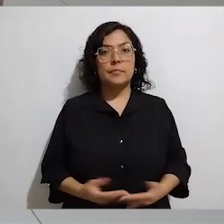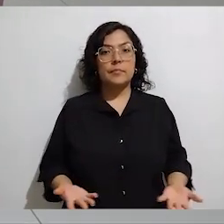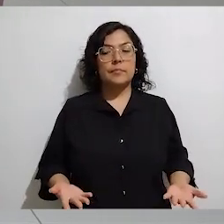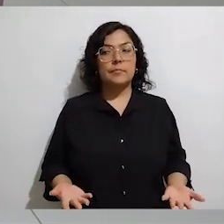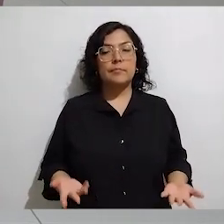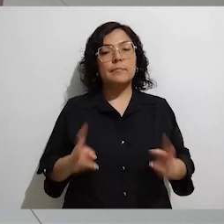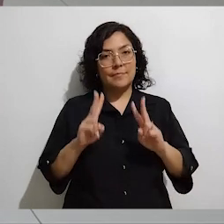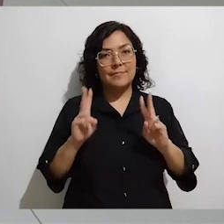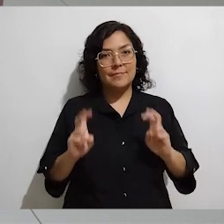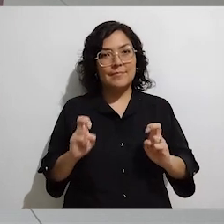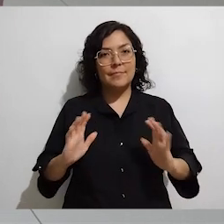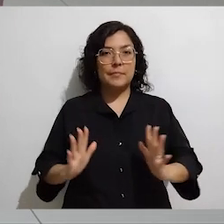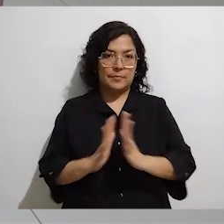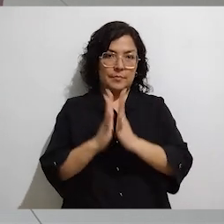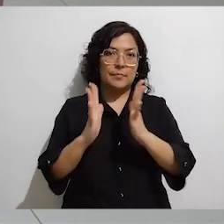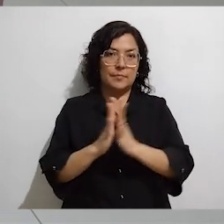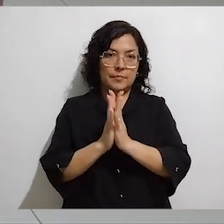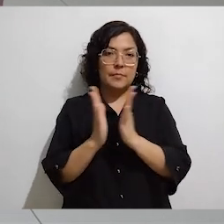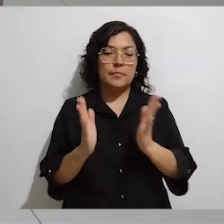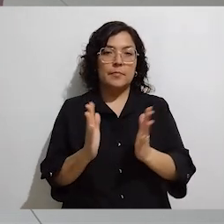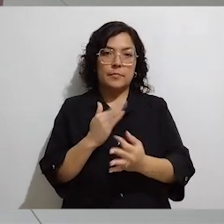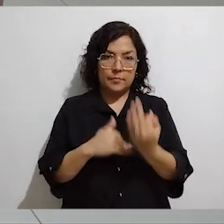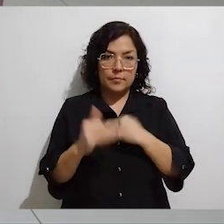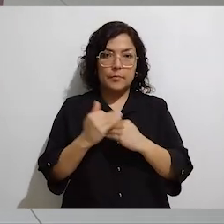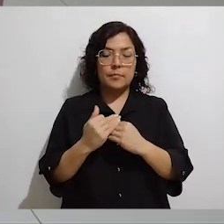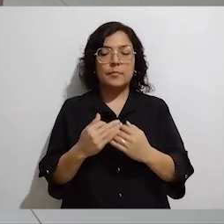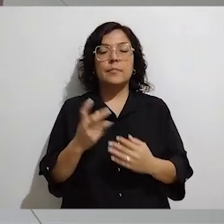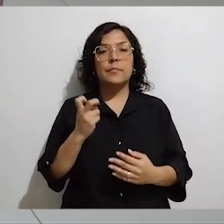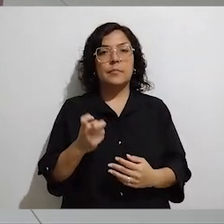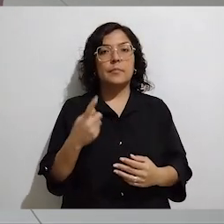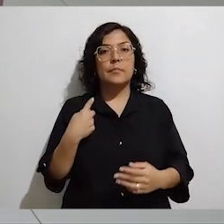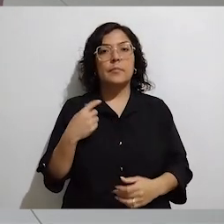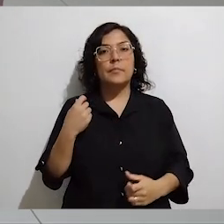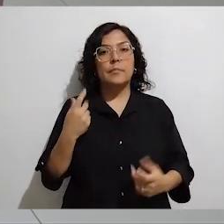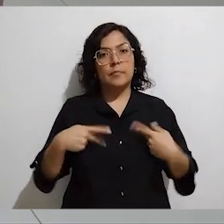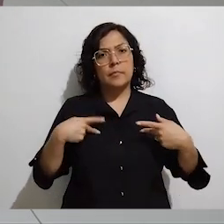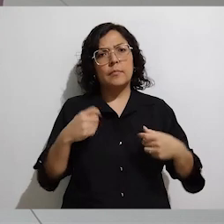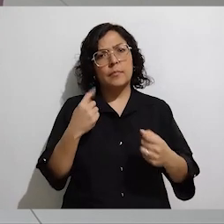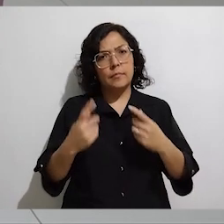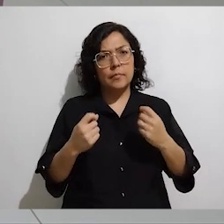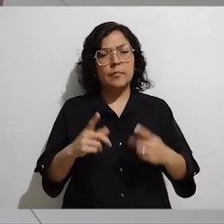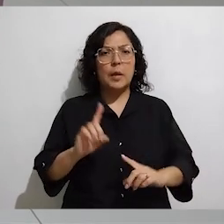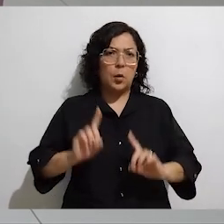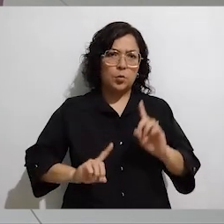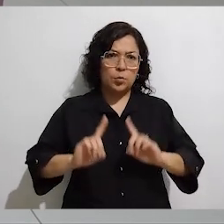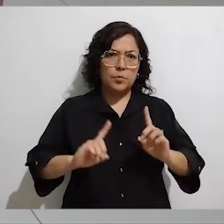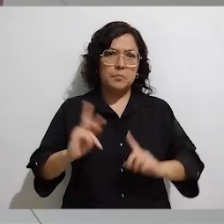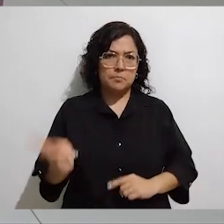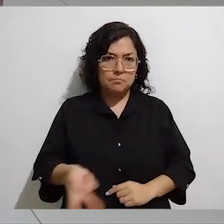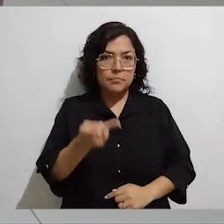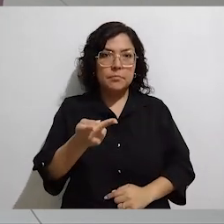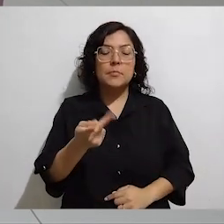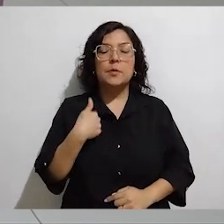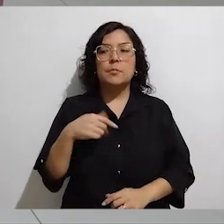temas de participación ciudadana. Y de ahí, de esas reuniones, hemos tomado algunas preguntas que nos han formulado y que sin lugar a